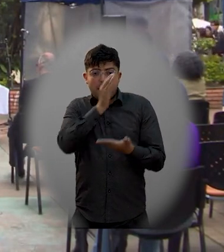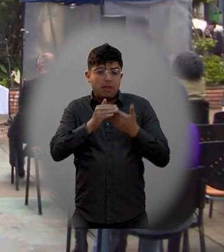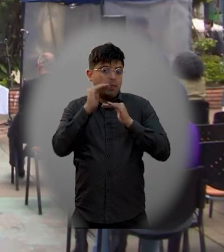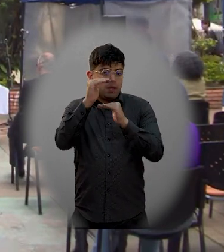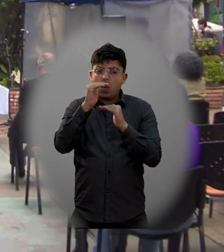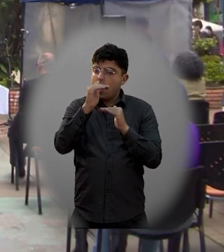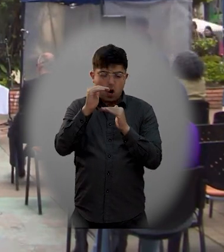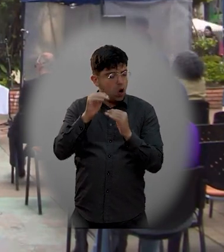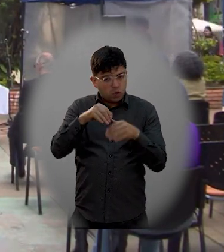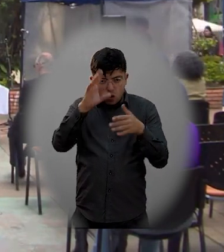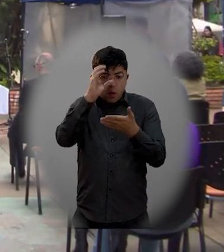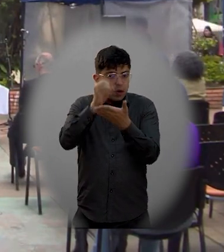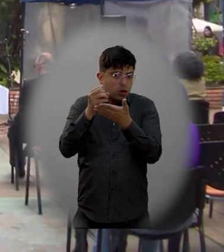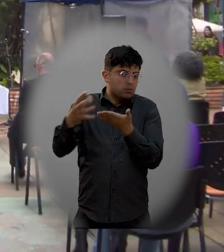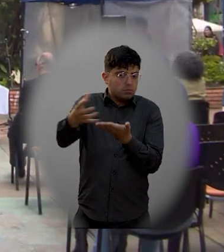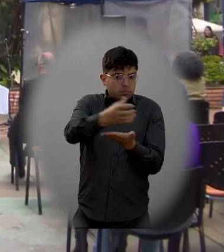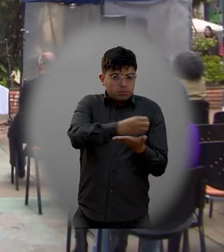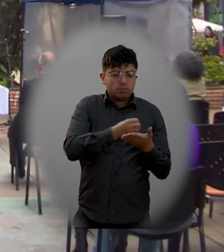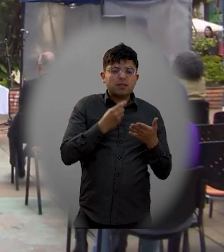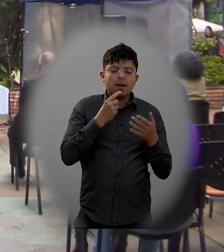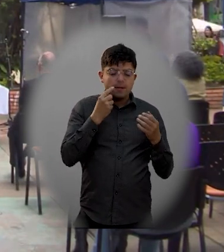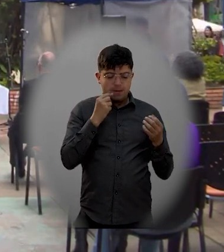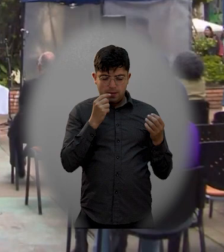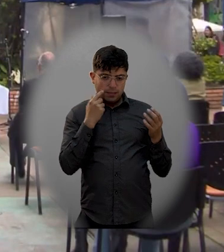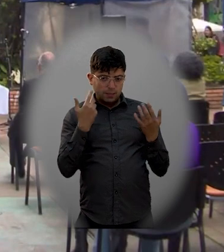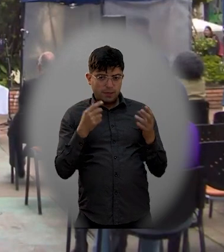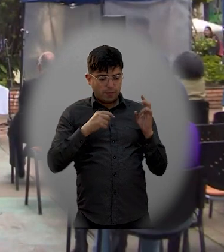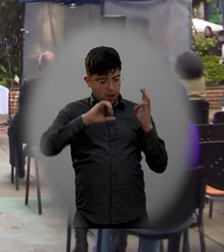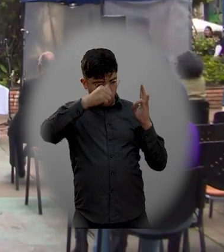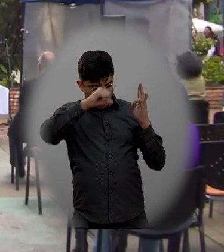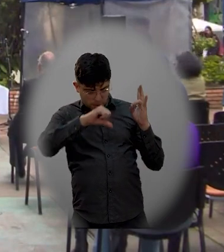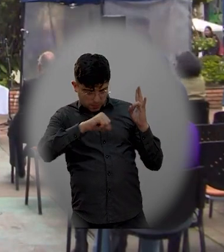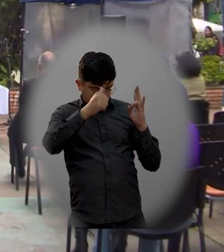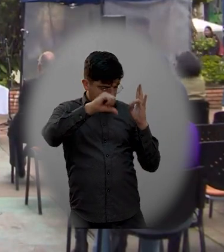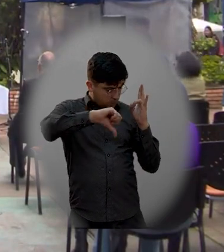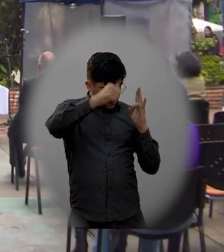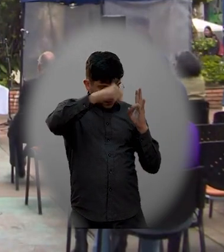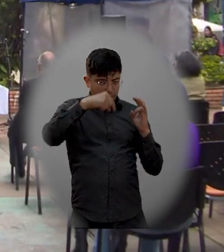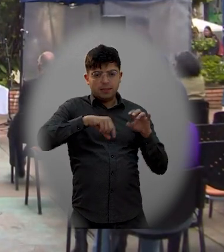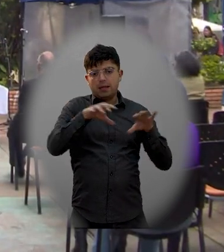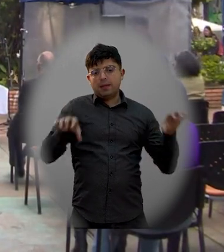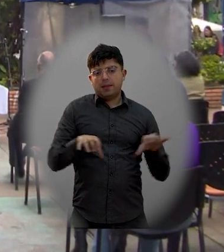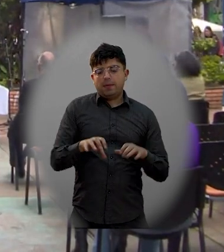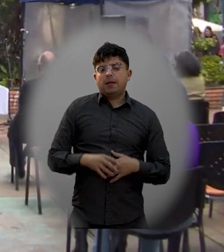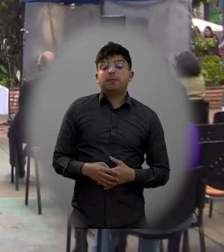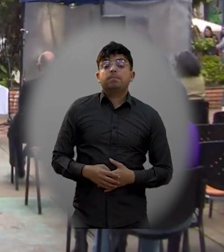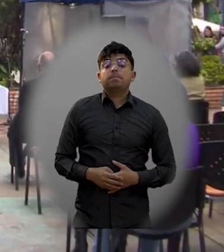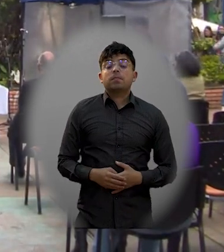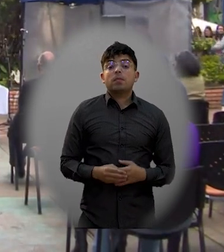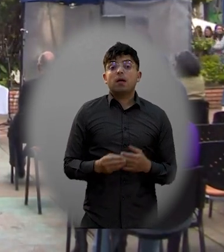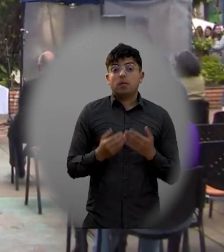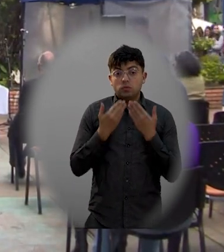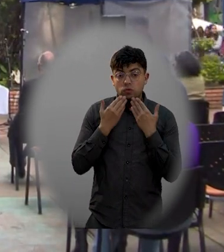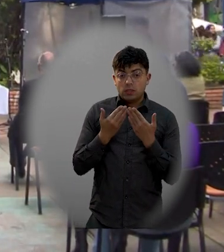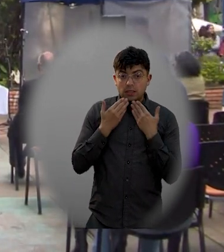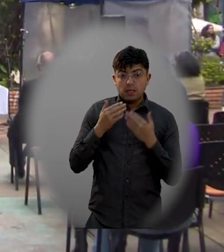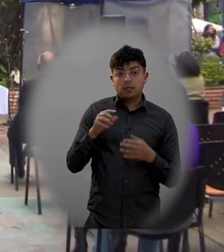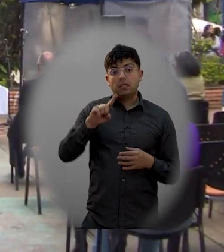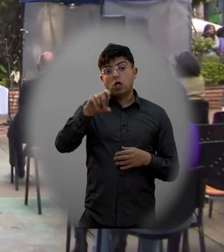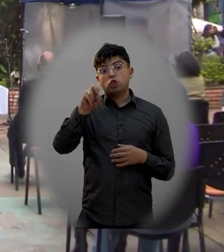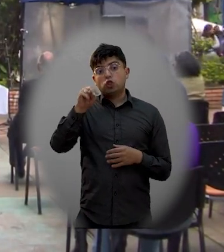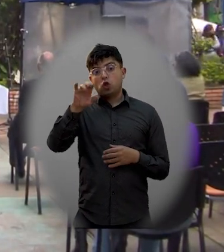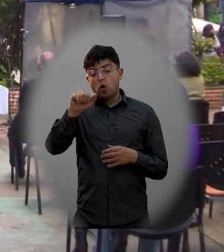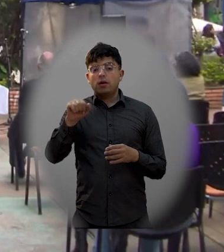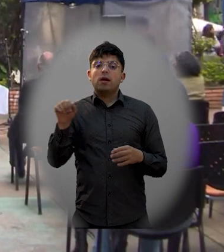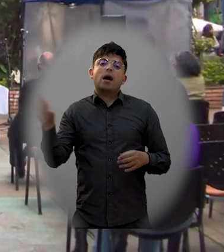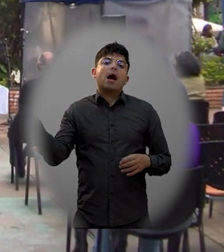háganos llegar todos sus aportes para cualificar este ejercicio. Muchas gracias, Sonia, y a todas